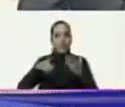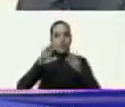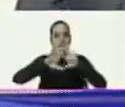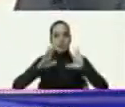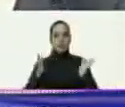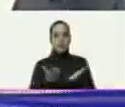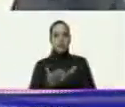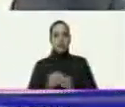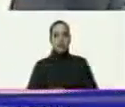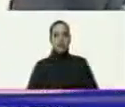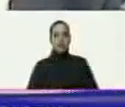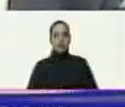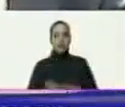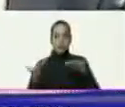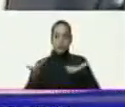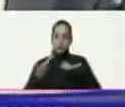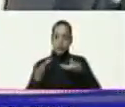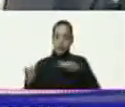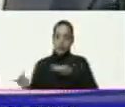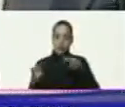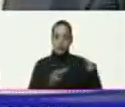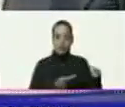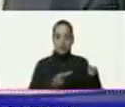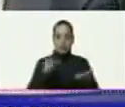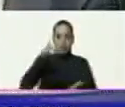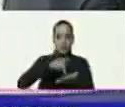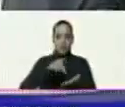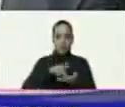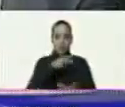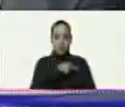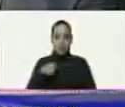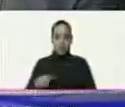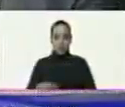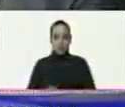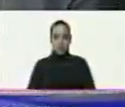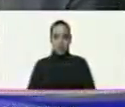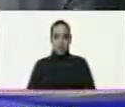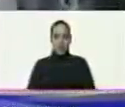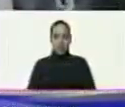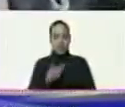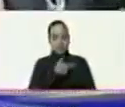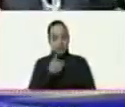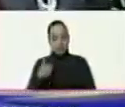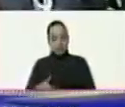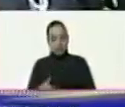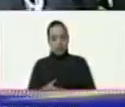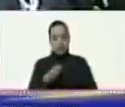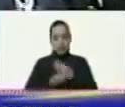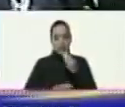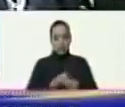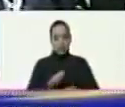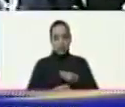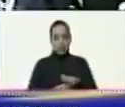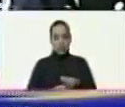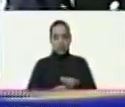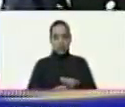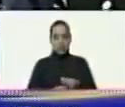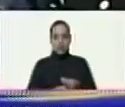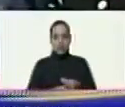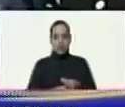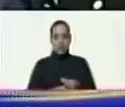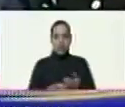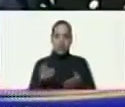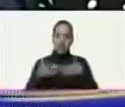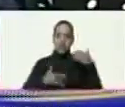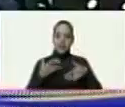recibir la invitación para participar en la FILBEN, China ha posicionado las actividades del país invitado de honor como